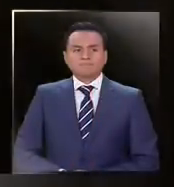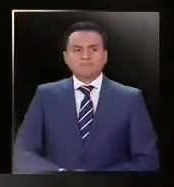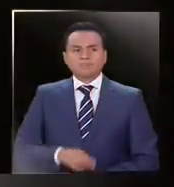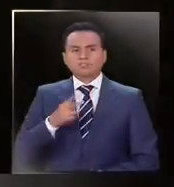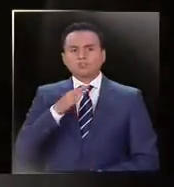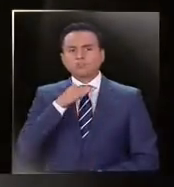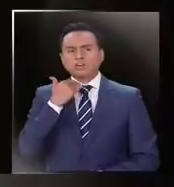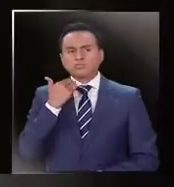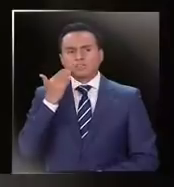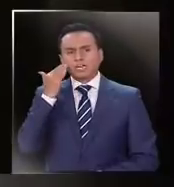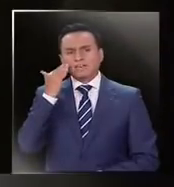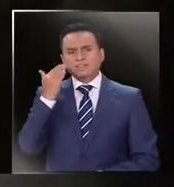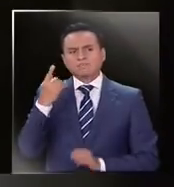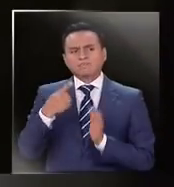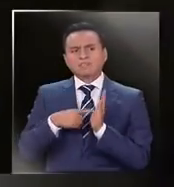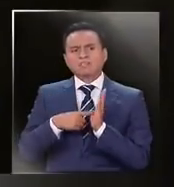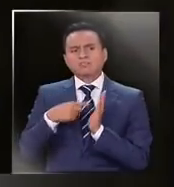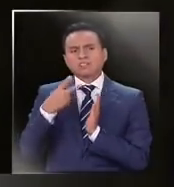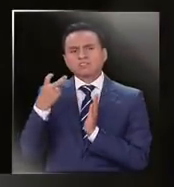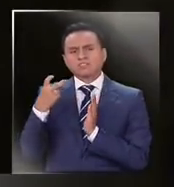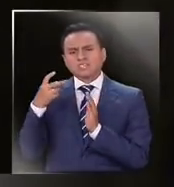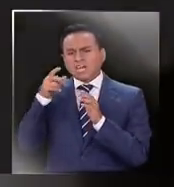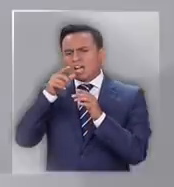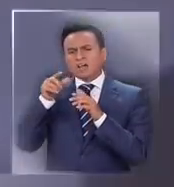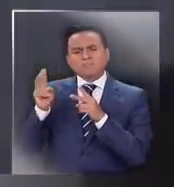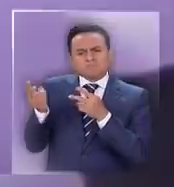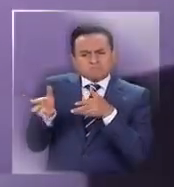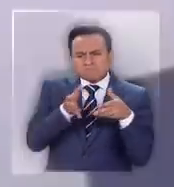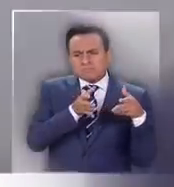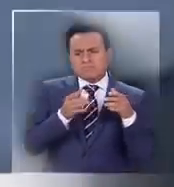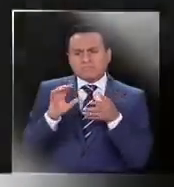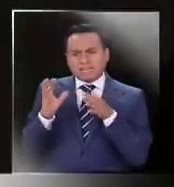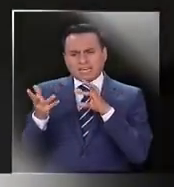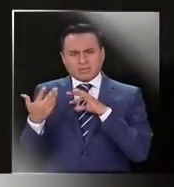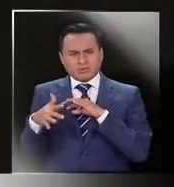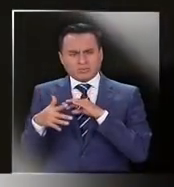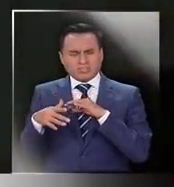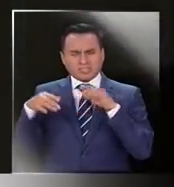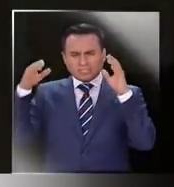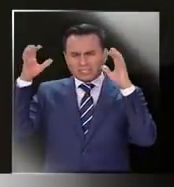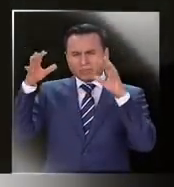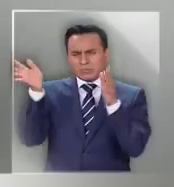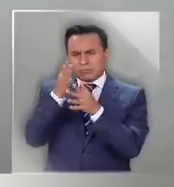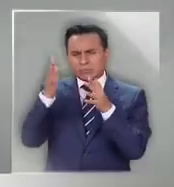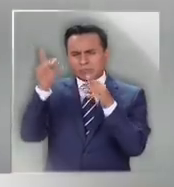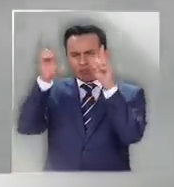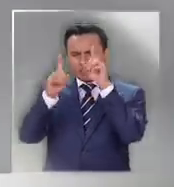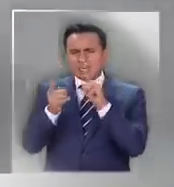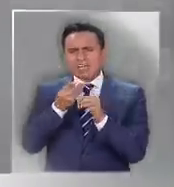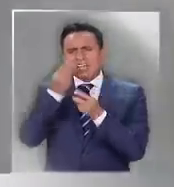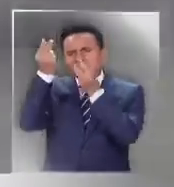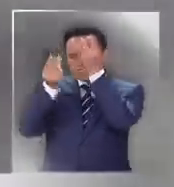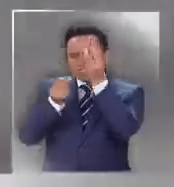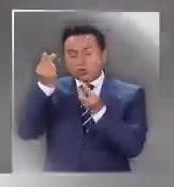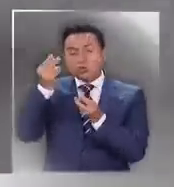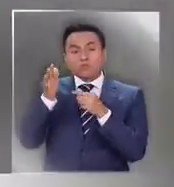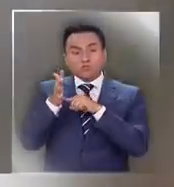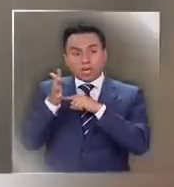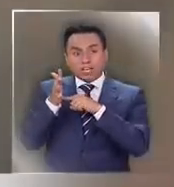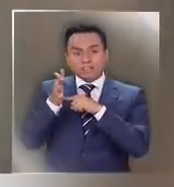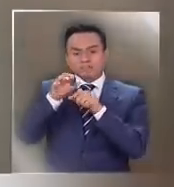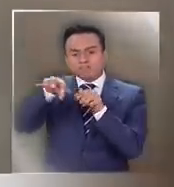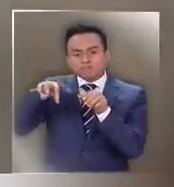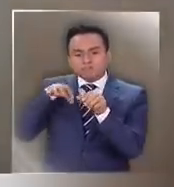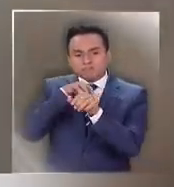Dos muertos, casi 1.200 evacuados y daños millonarios dejó un temporal de viento, lluvia y granizo en la ciudad de Buenos Aires y